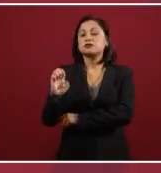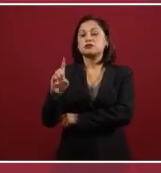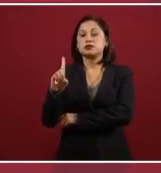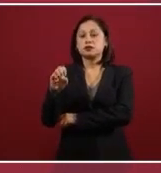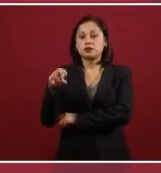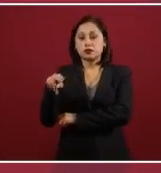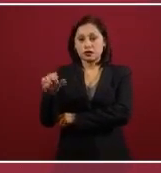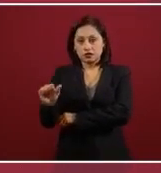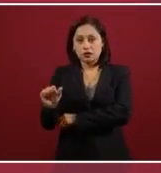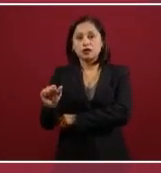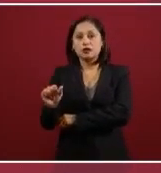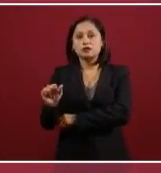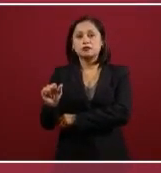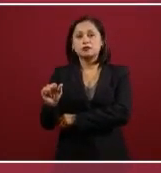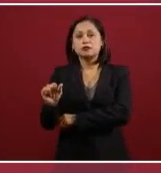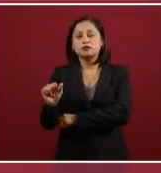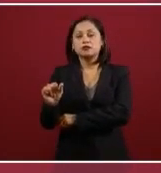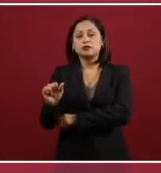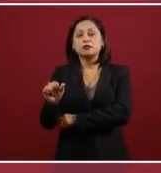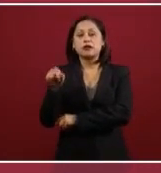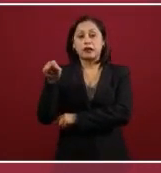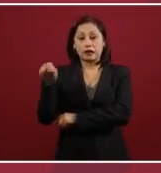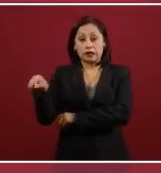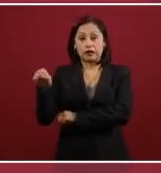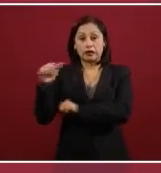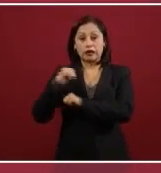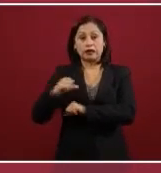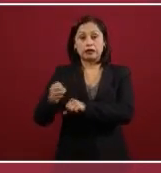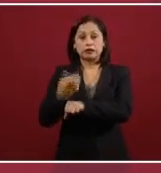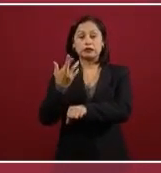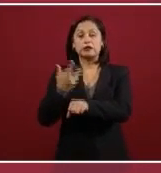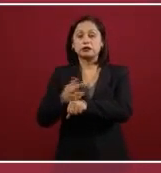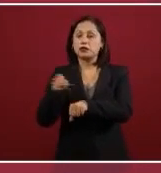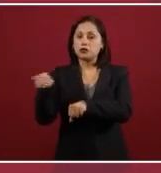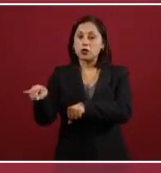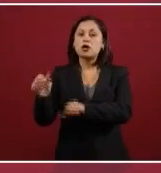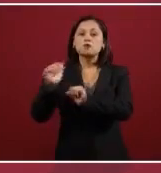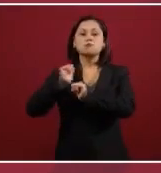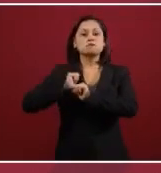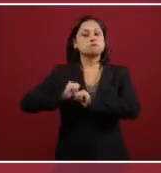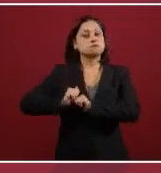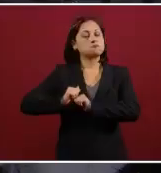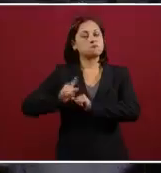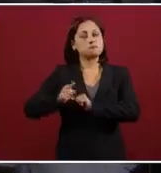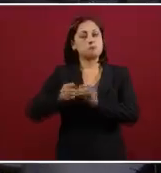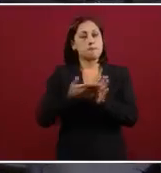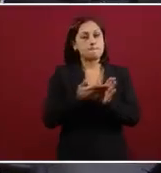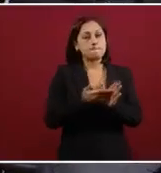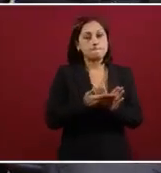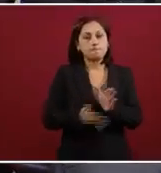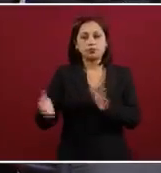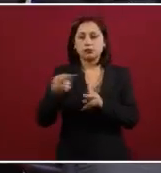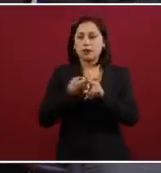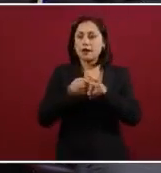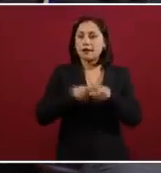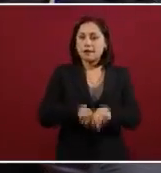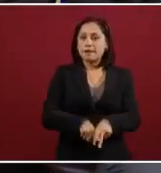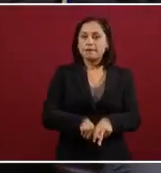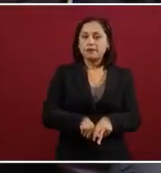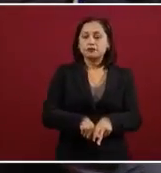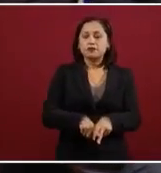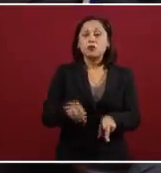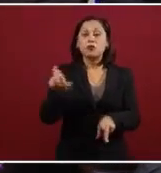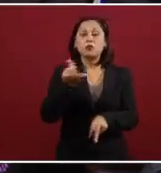que estuvo a cargo de la operación desde que se